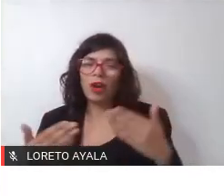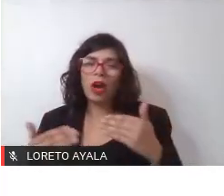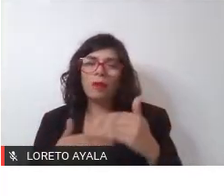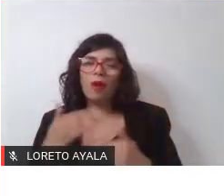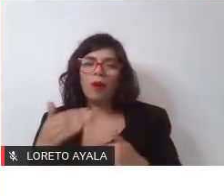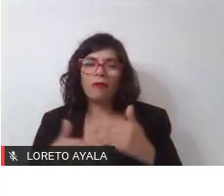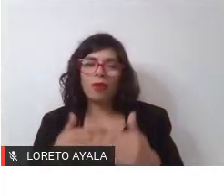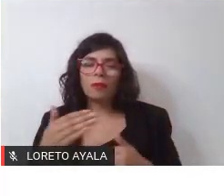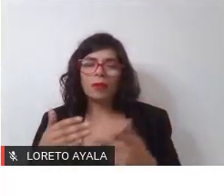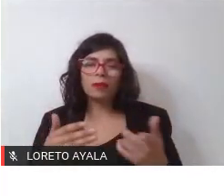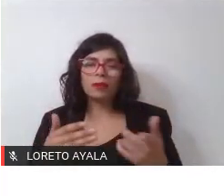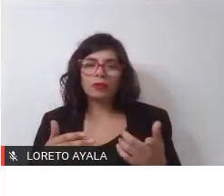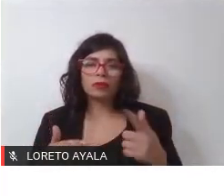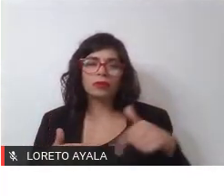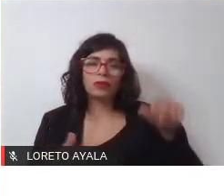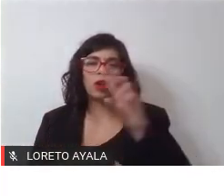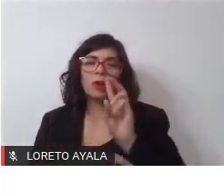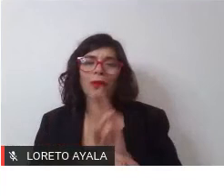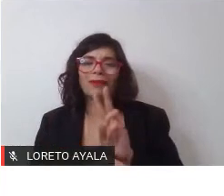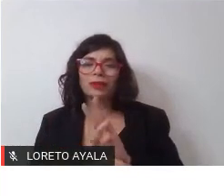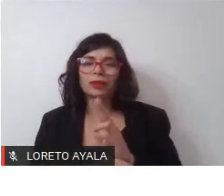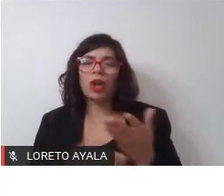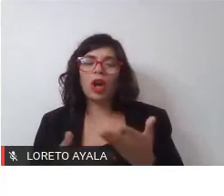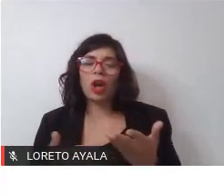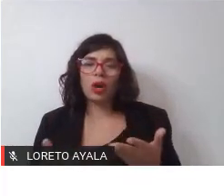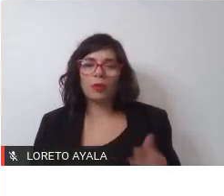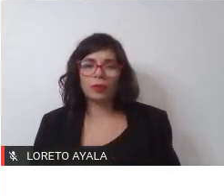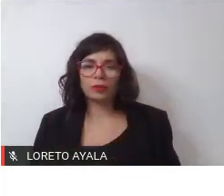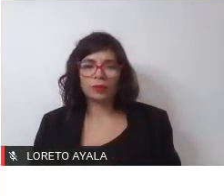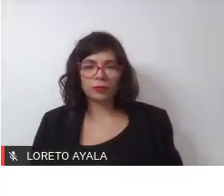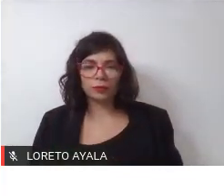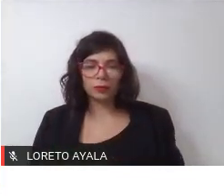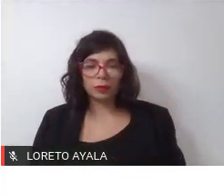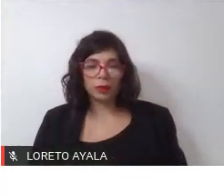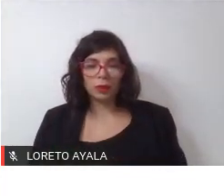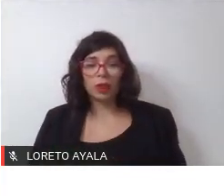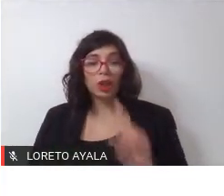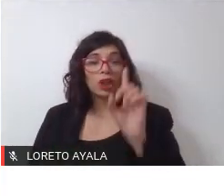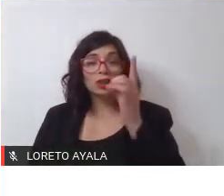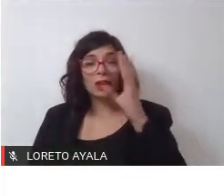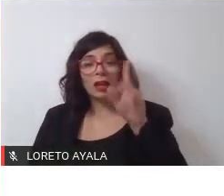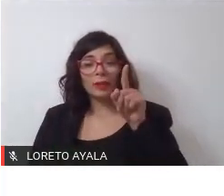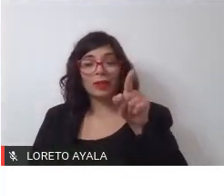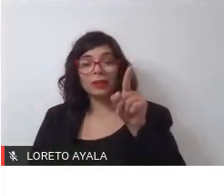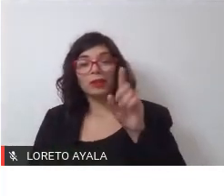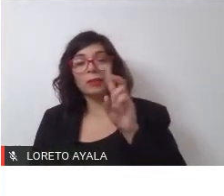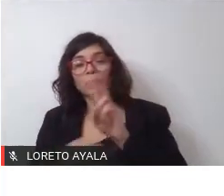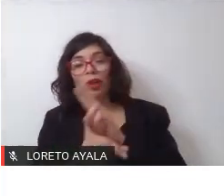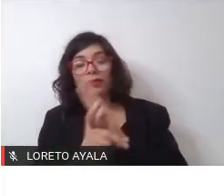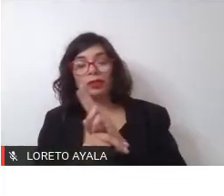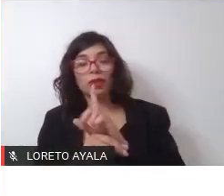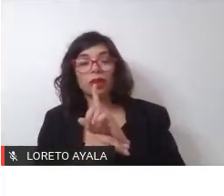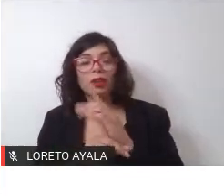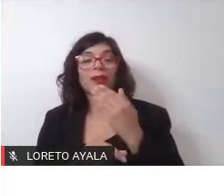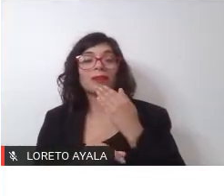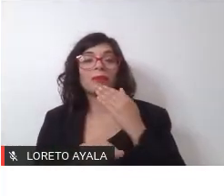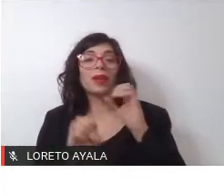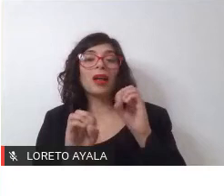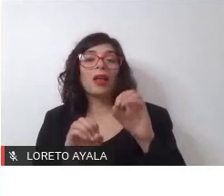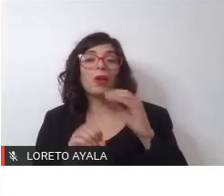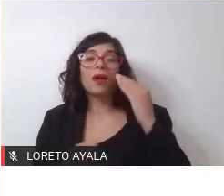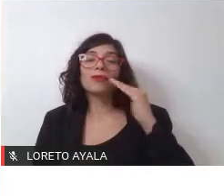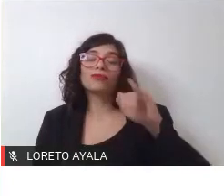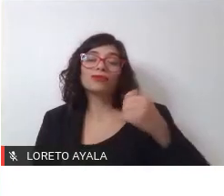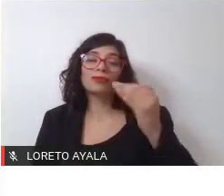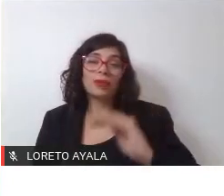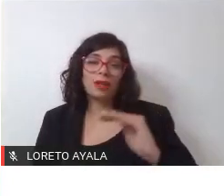de pregrado de los profesores. Pero no solo de los profesores, sino que también, por ejemplo, de las educadoras de párvulo, que también hay muchas